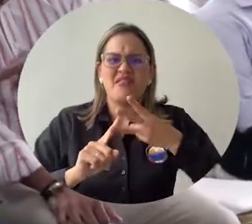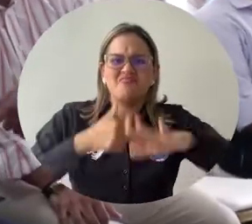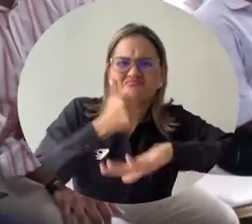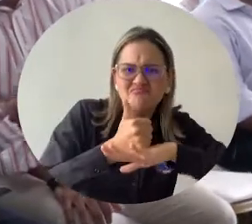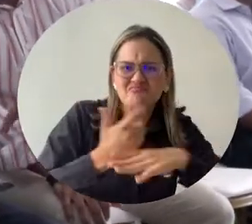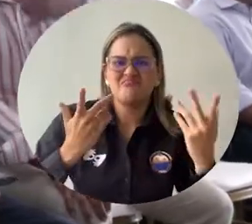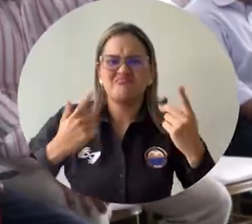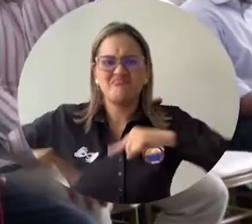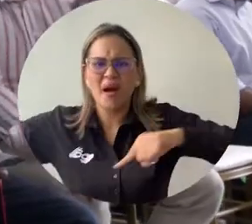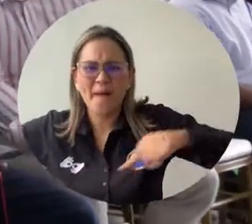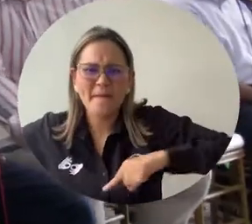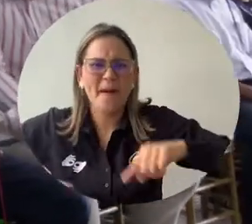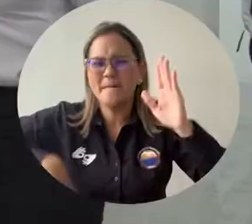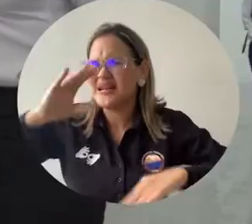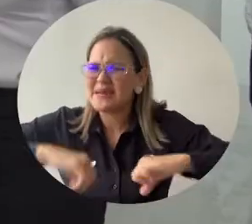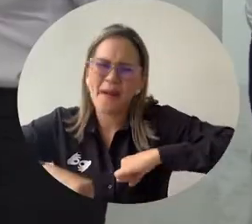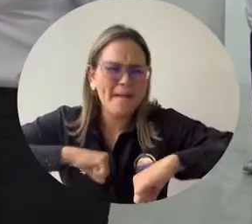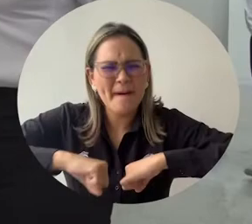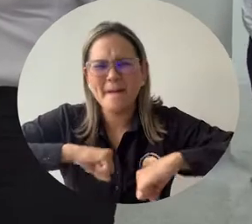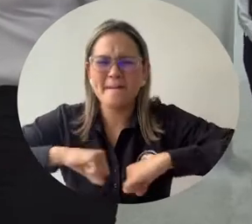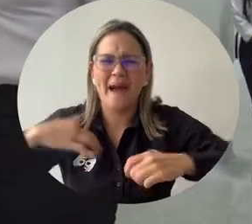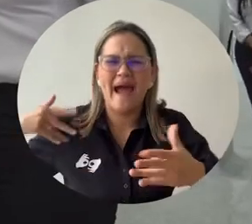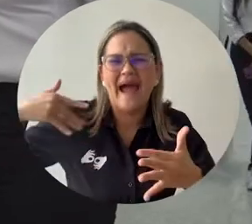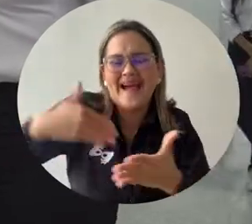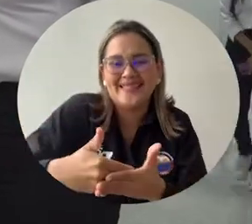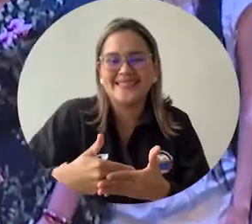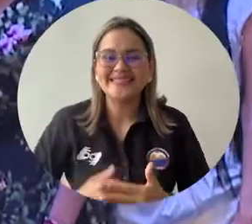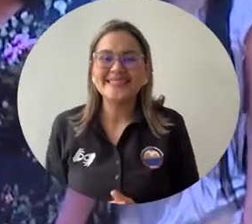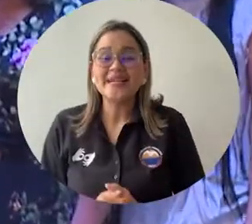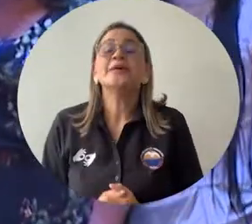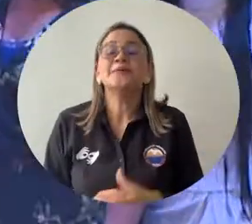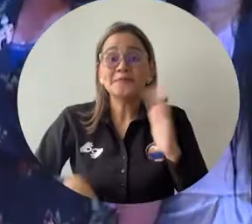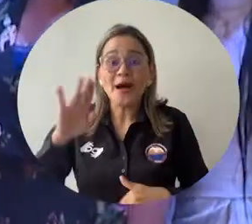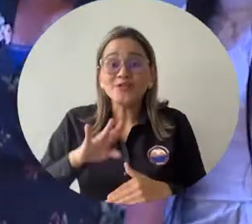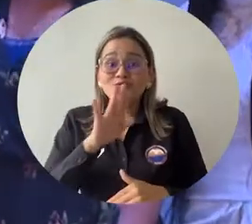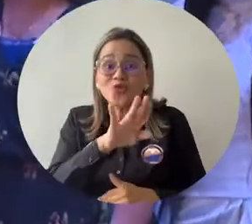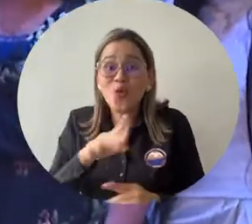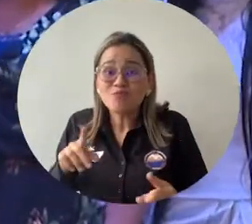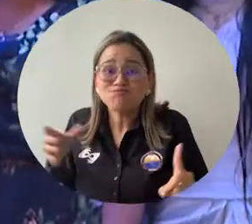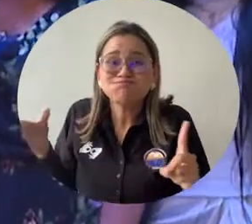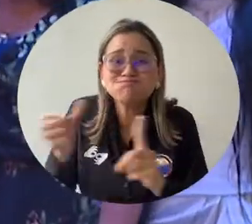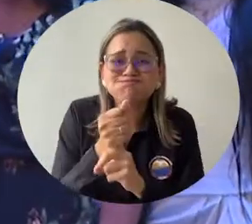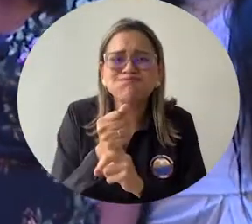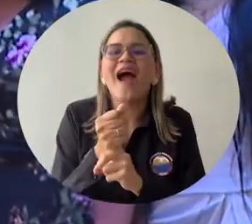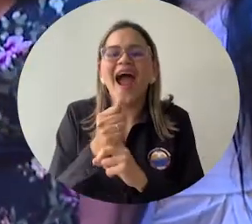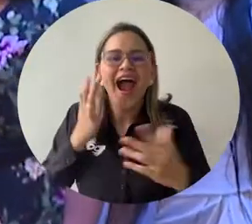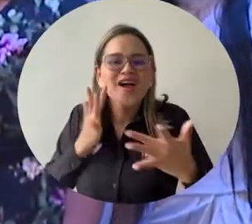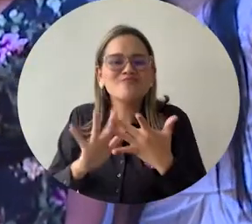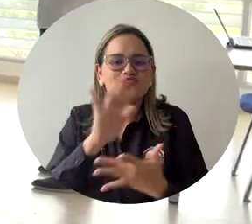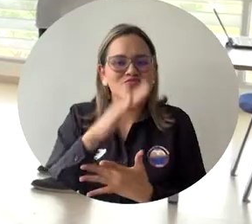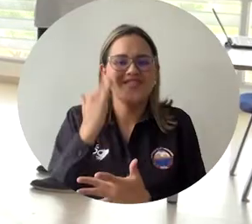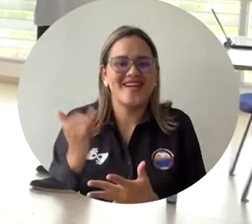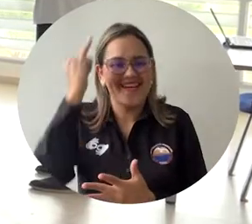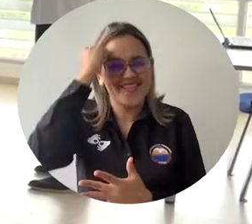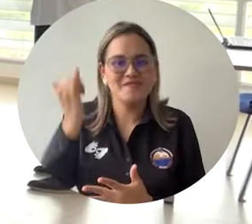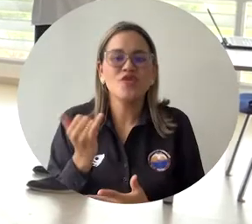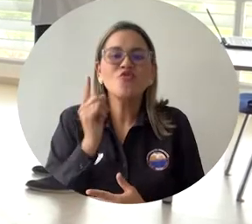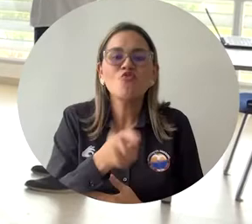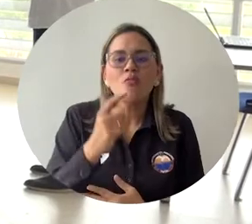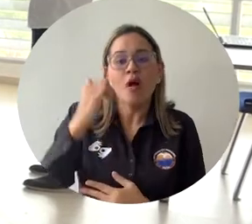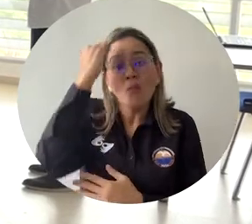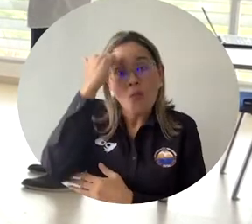las directivas que en todo este tiempo han trasladado por la institución. Esto es un logro completamente académico, en donde